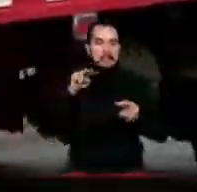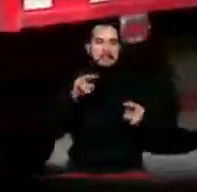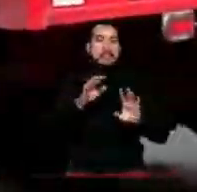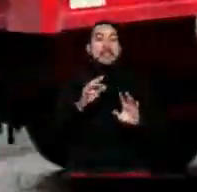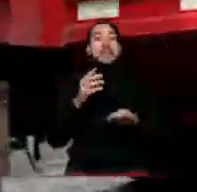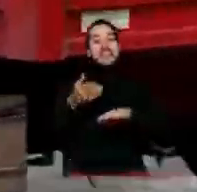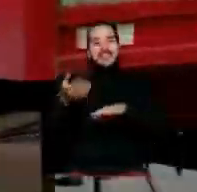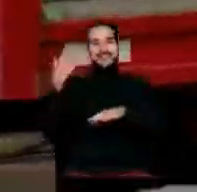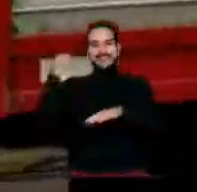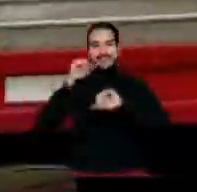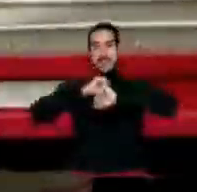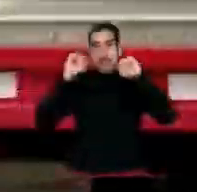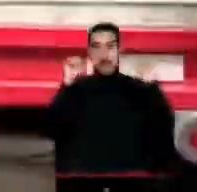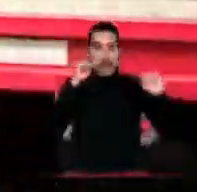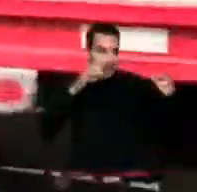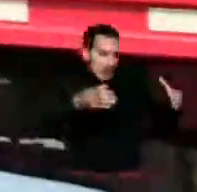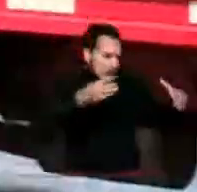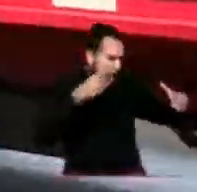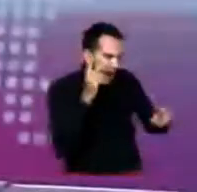que ya no había ningún riesgo.